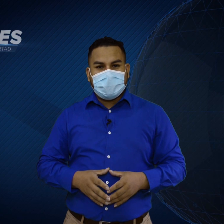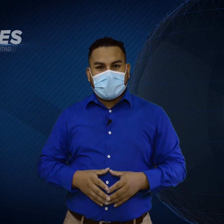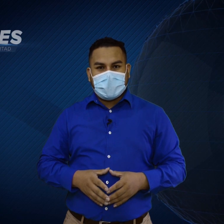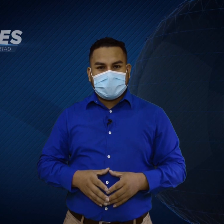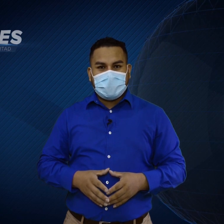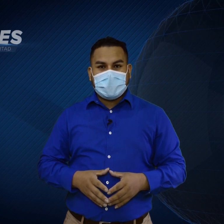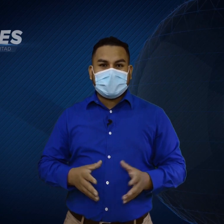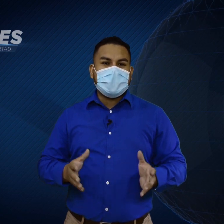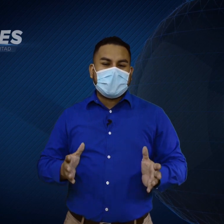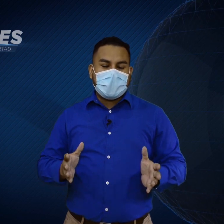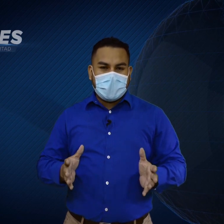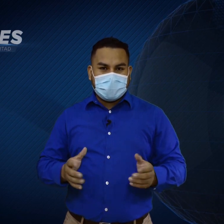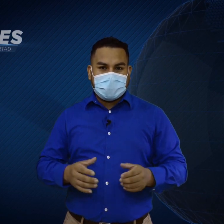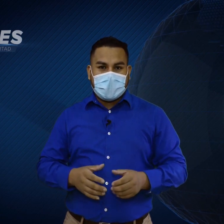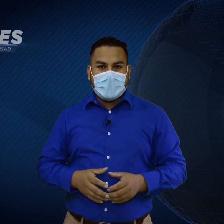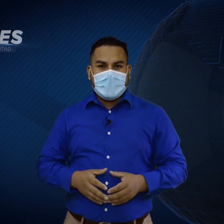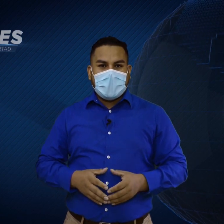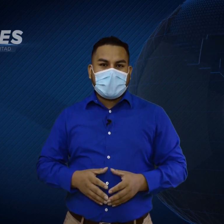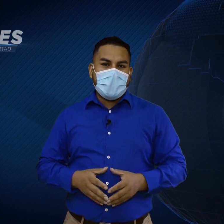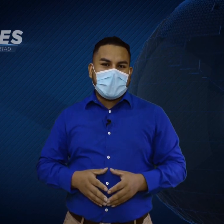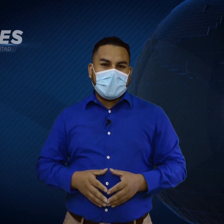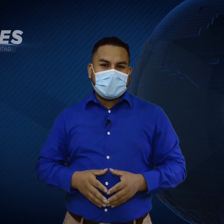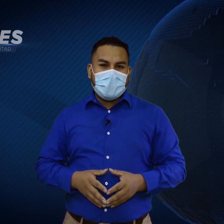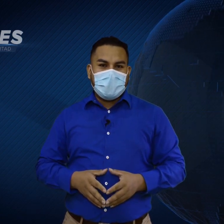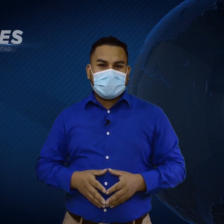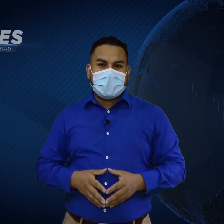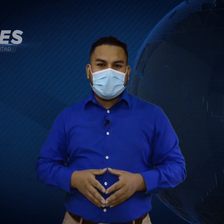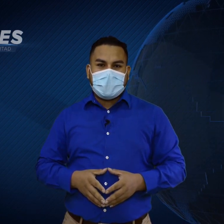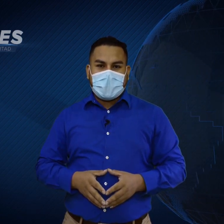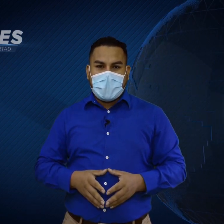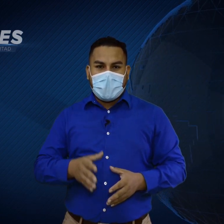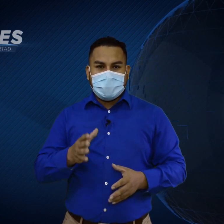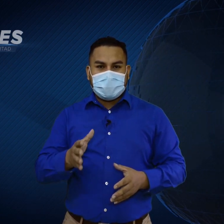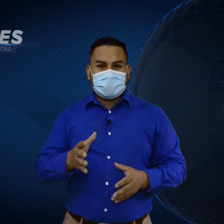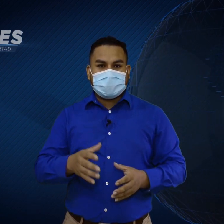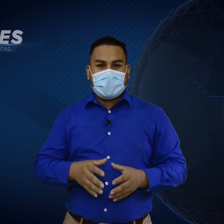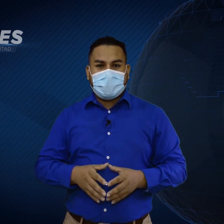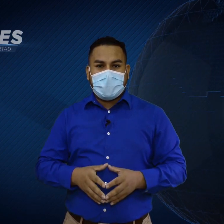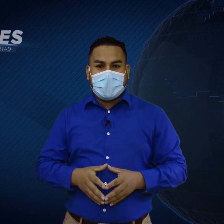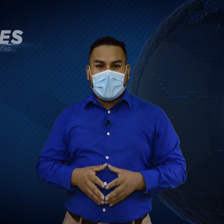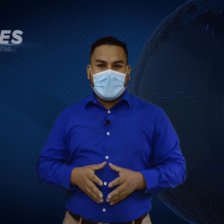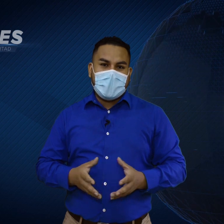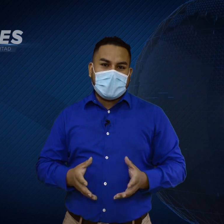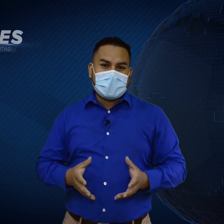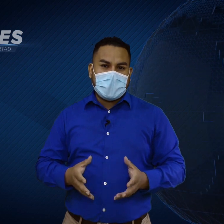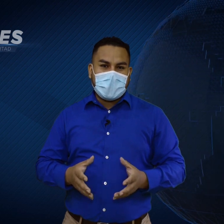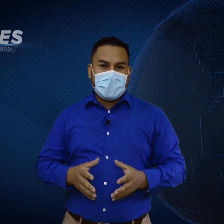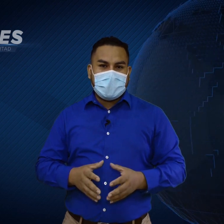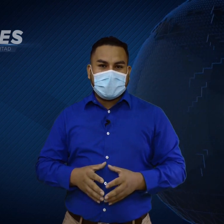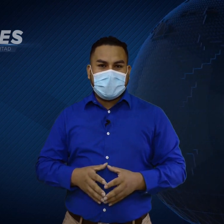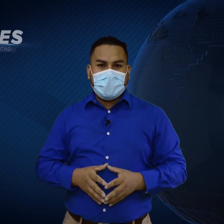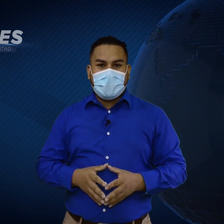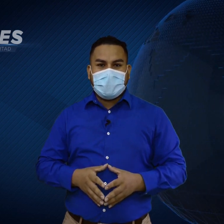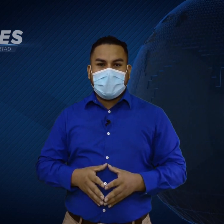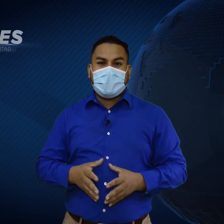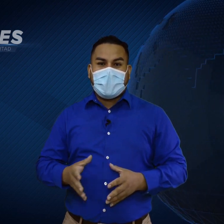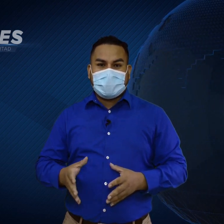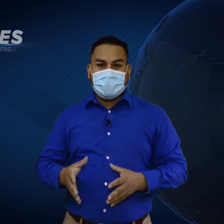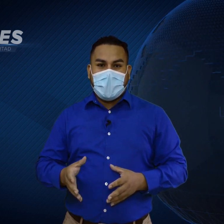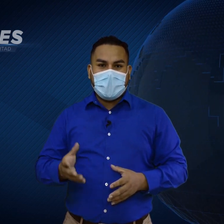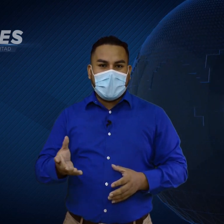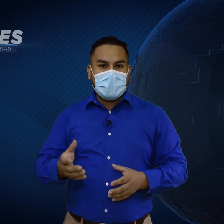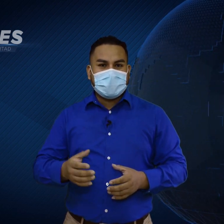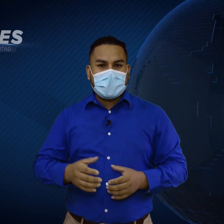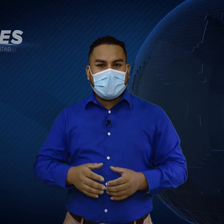nuestras informaciones, incrementa la compra de ataúdes en Nicaragua y esto se refleja en las alcaldías de León y